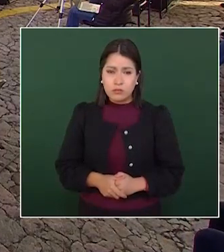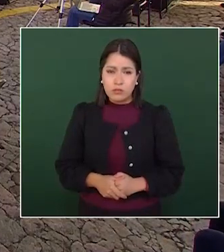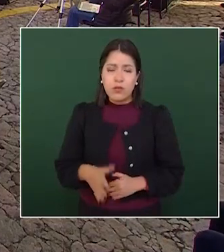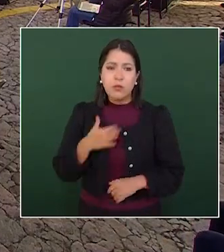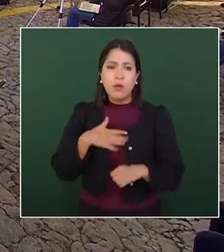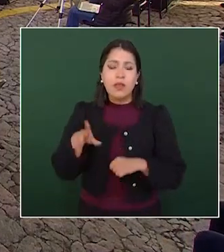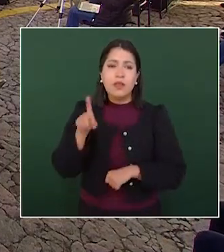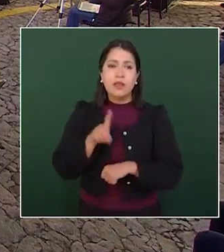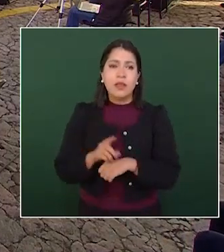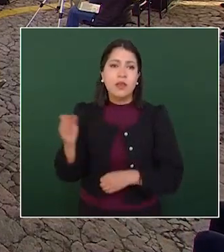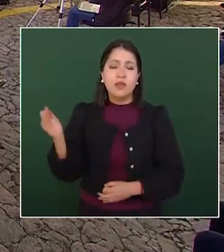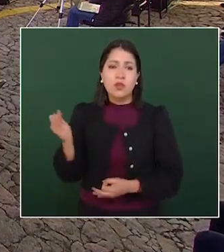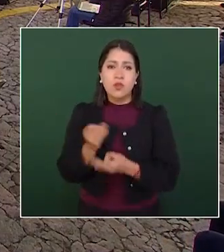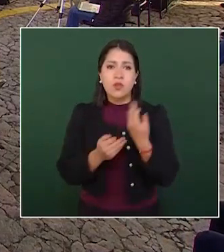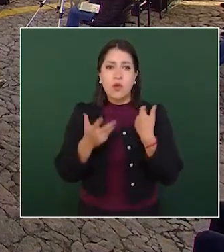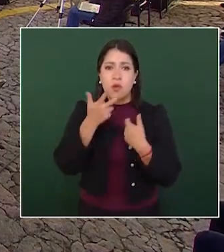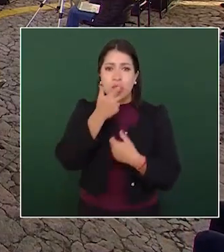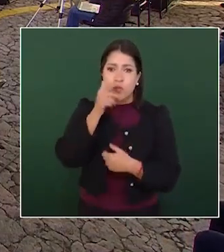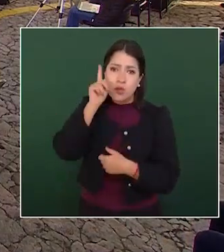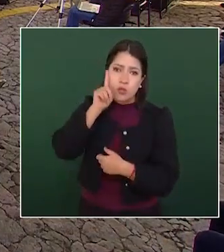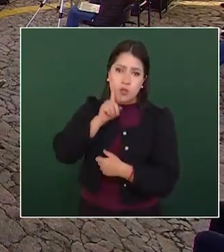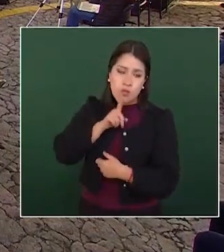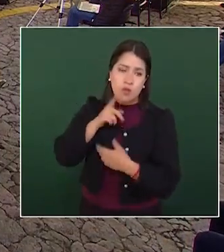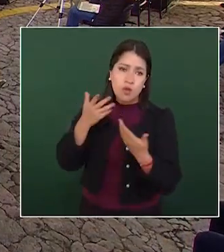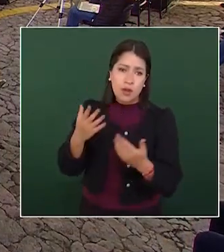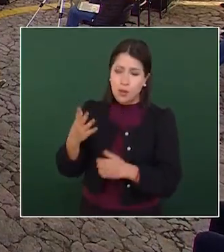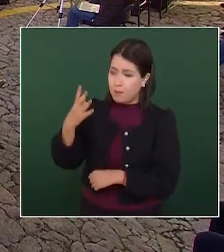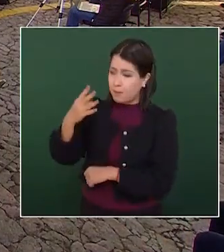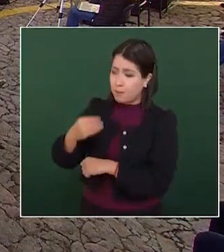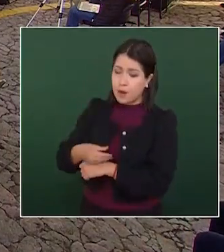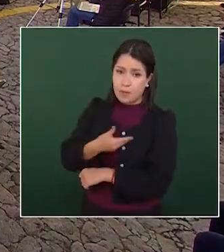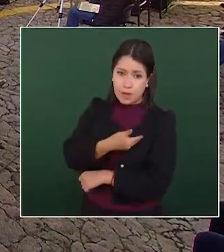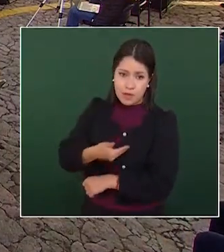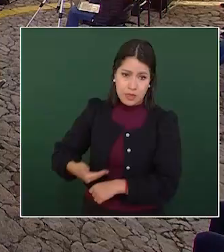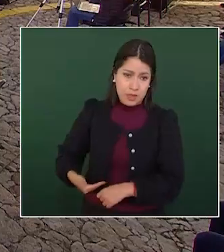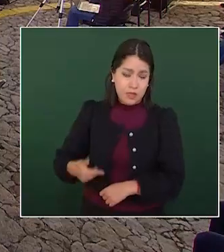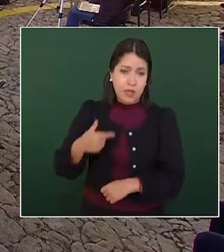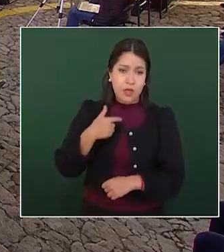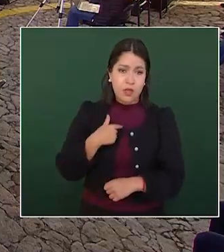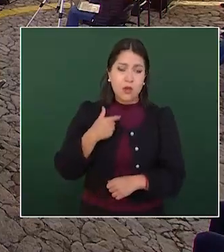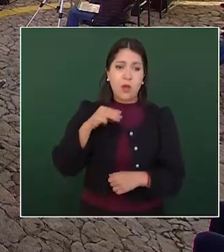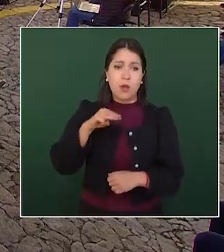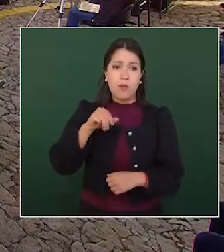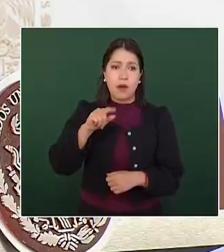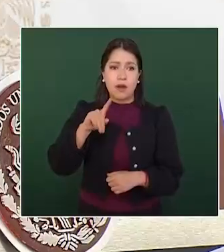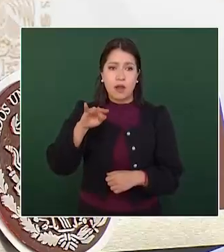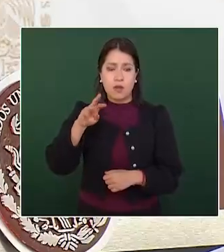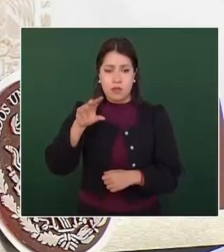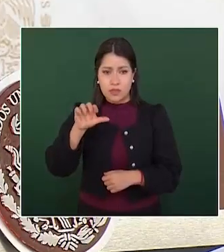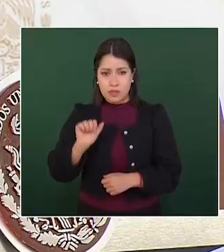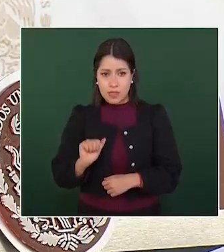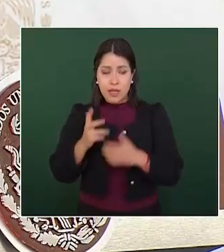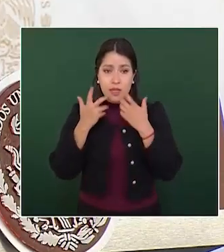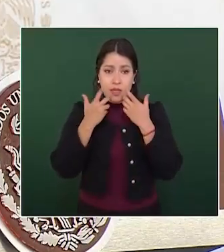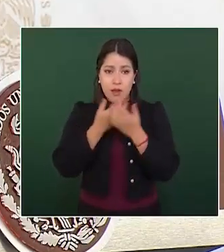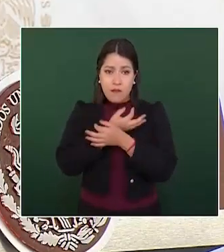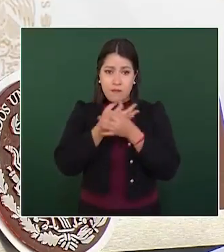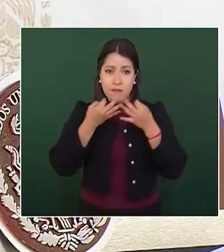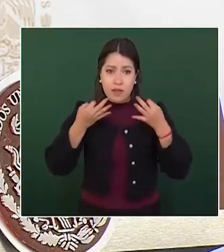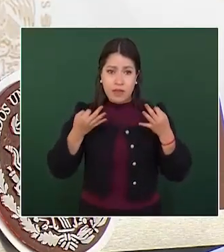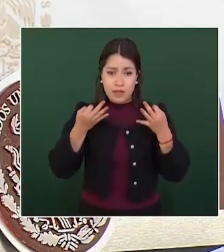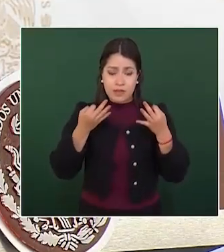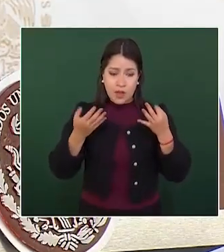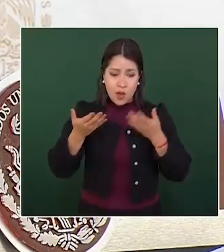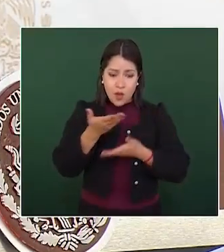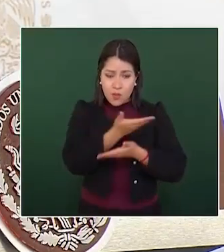Buenos días a todas y a todos, con su permiso, presidente. Soy María Luisa Albores González y quiero compartir que para mí